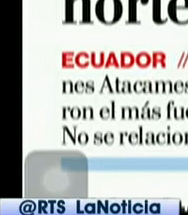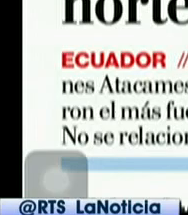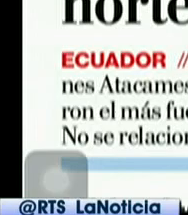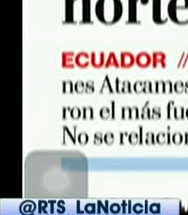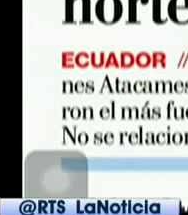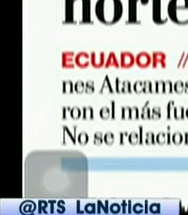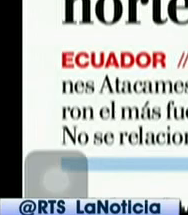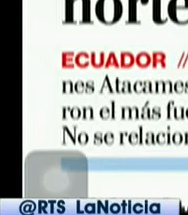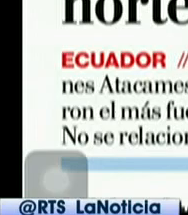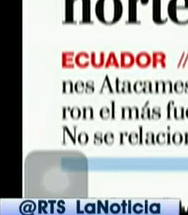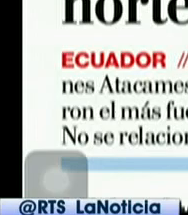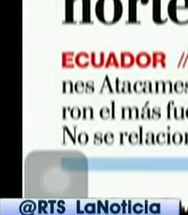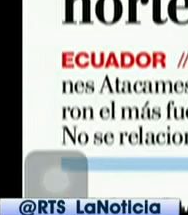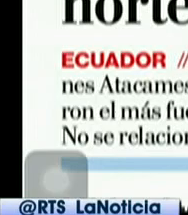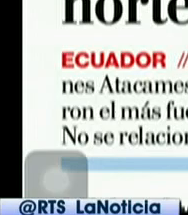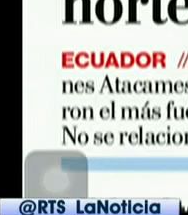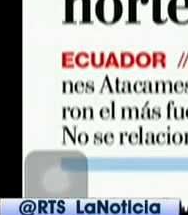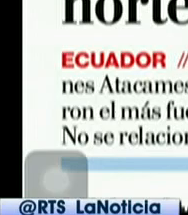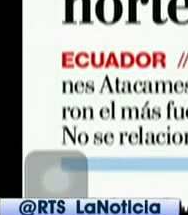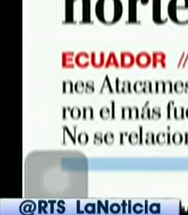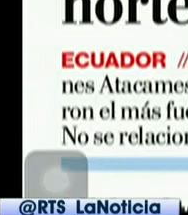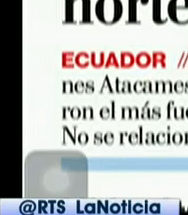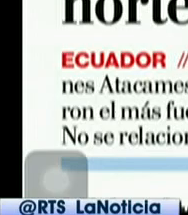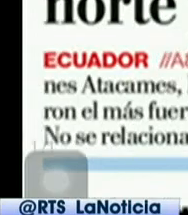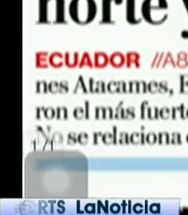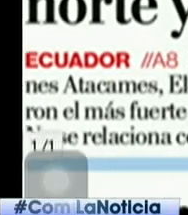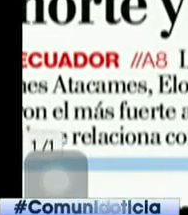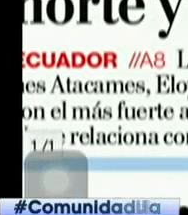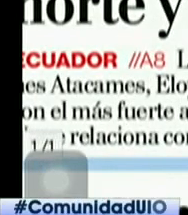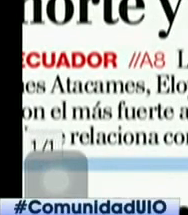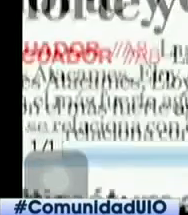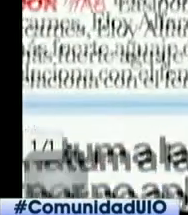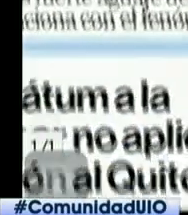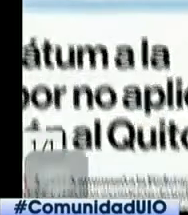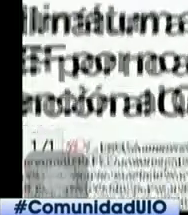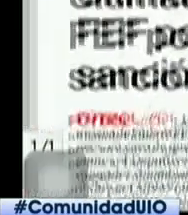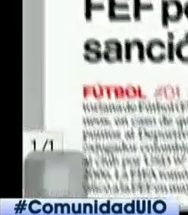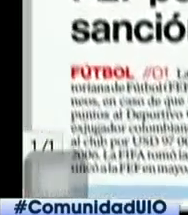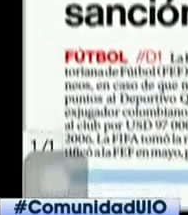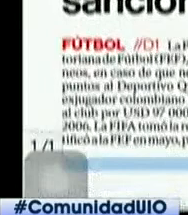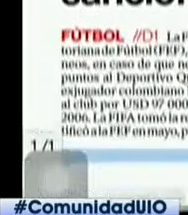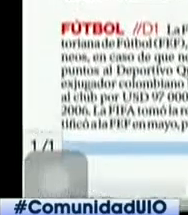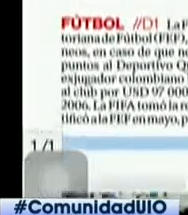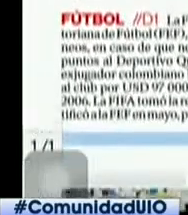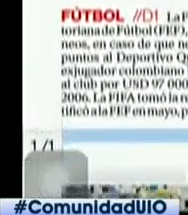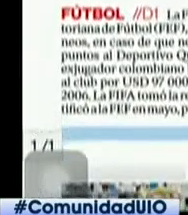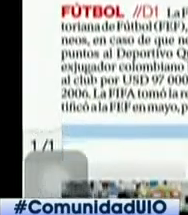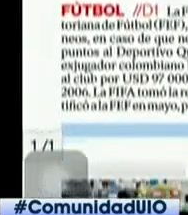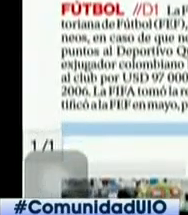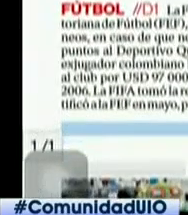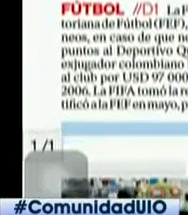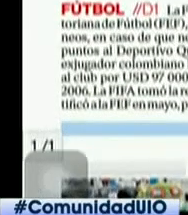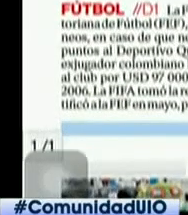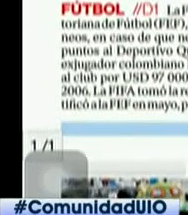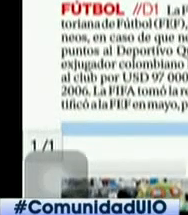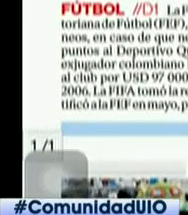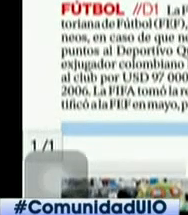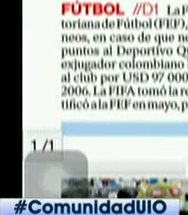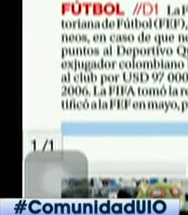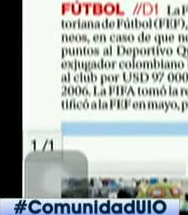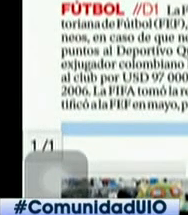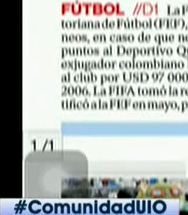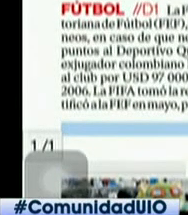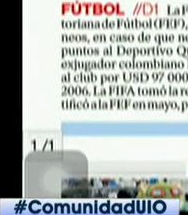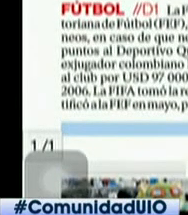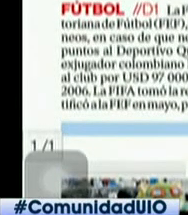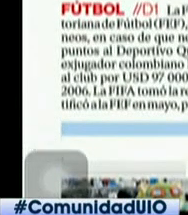Alfaro y Muisne soportaron el más fuerte aguaje de los últimos 18 años. Además, ultimátum a la FE por no